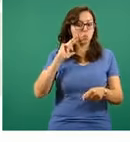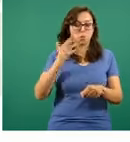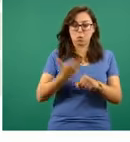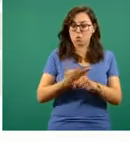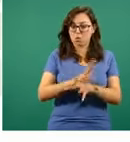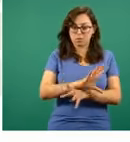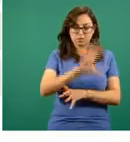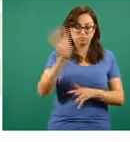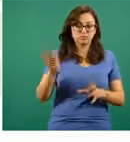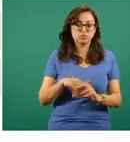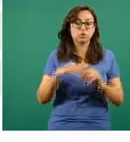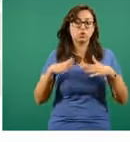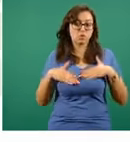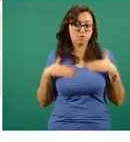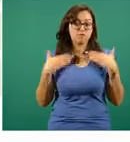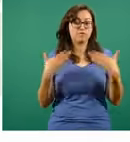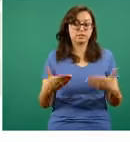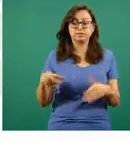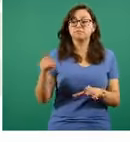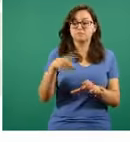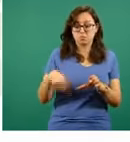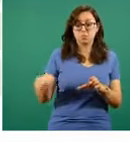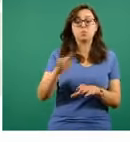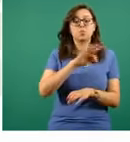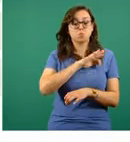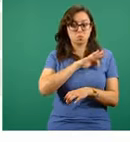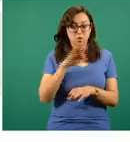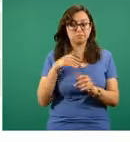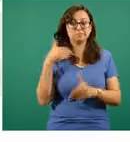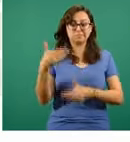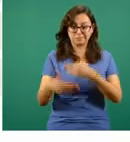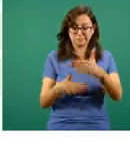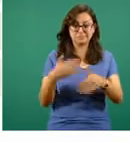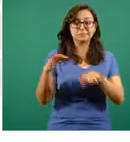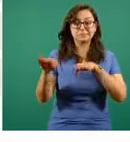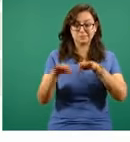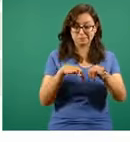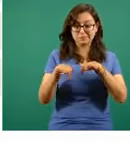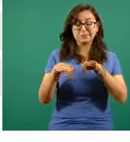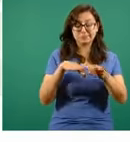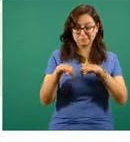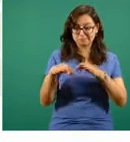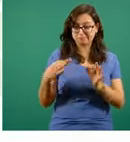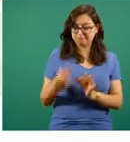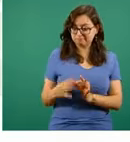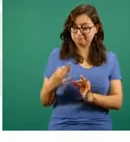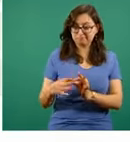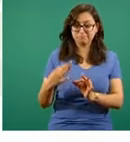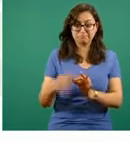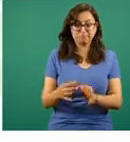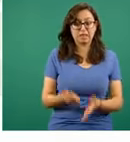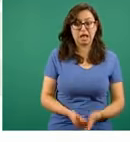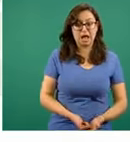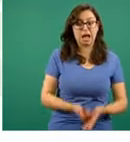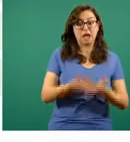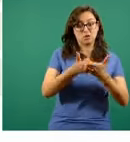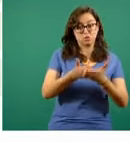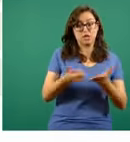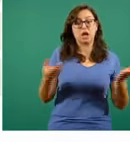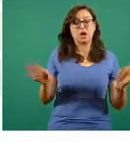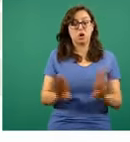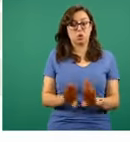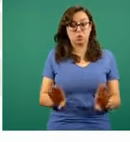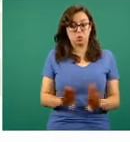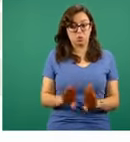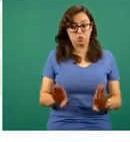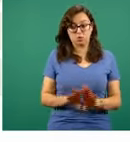la confianza de poder llevar a cabo estos trabajos técnicos que en su momento han contribuido y han definido la